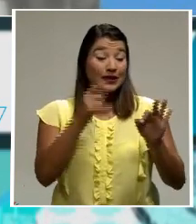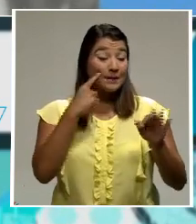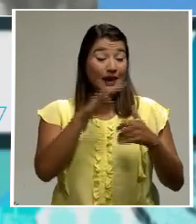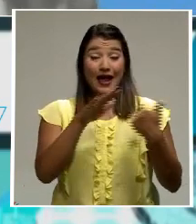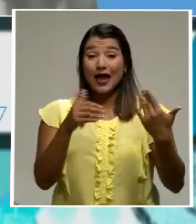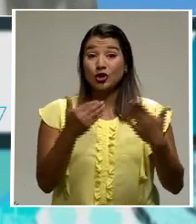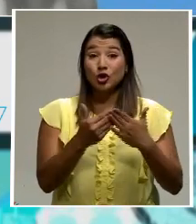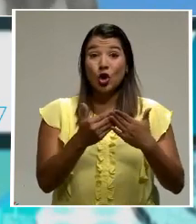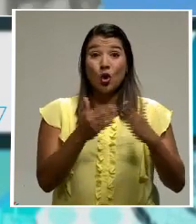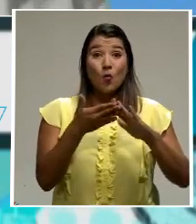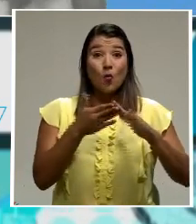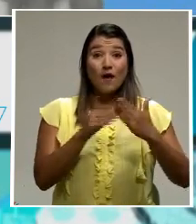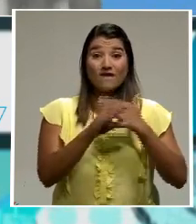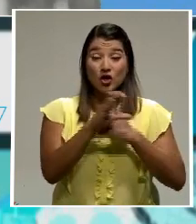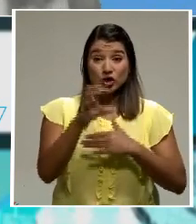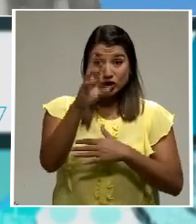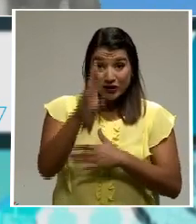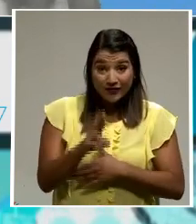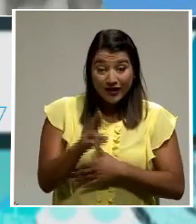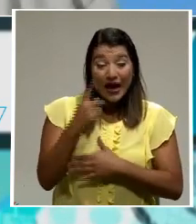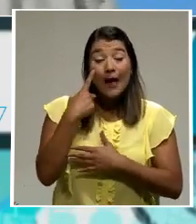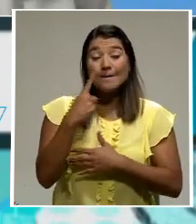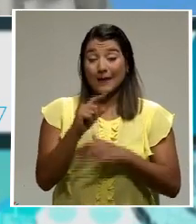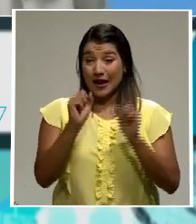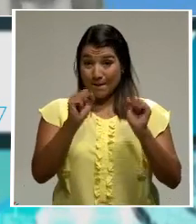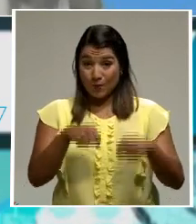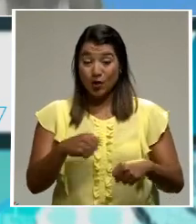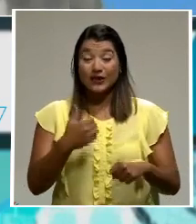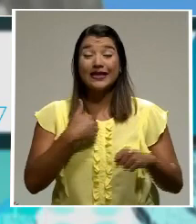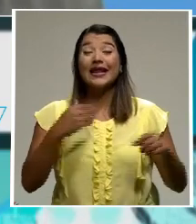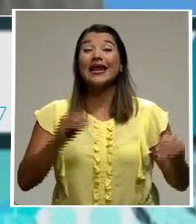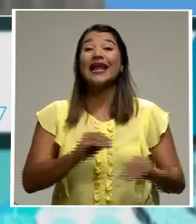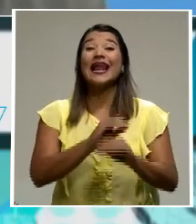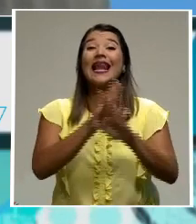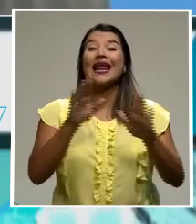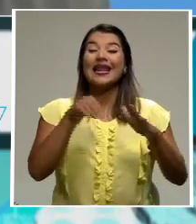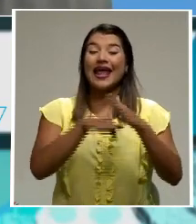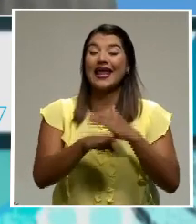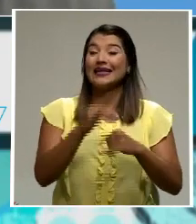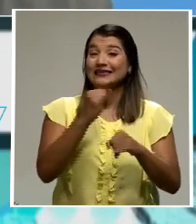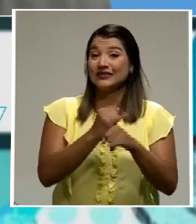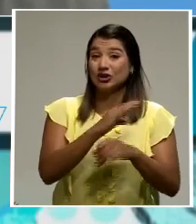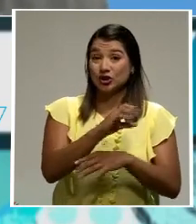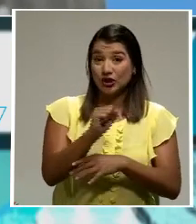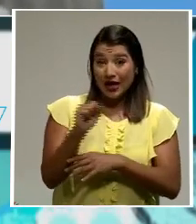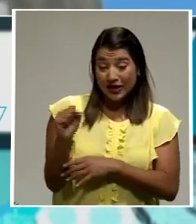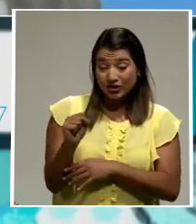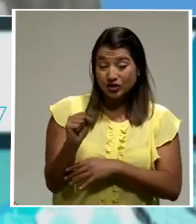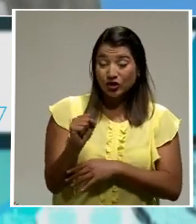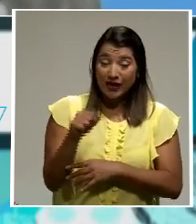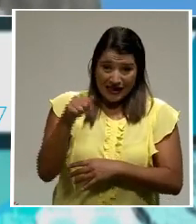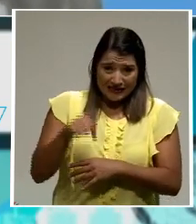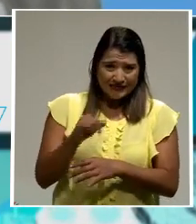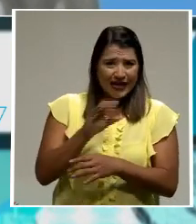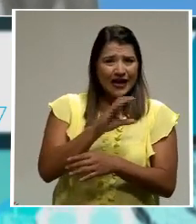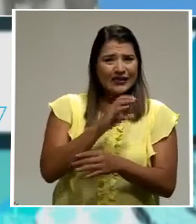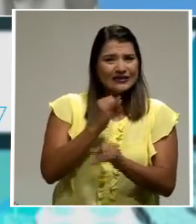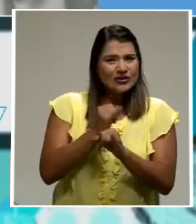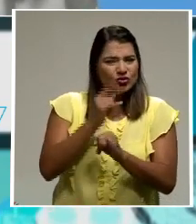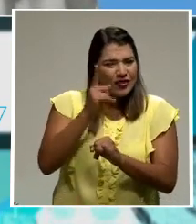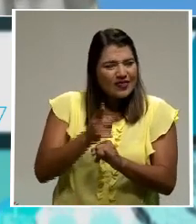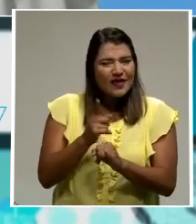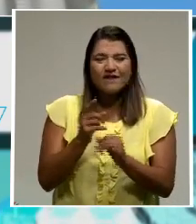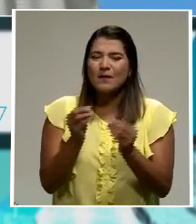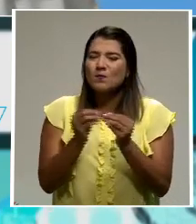pueblo costarricense, para la transparencia dentro de esta institución que debe ser sagrada para todos los costarricenses,